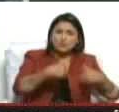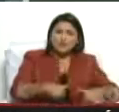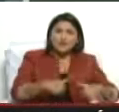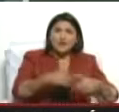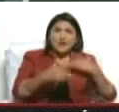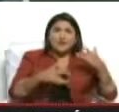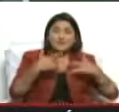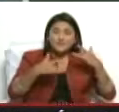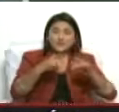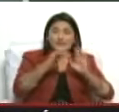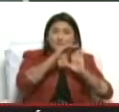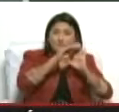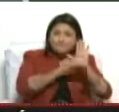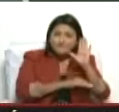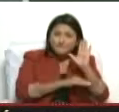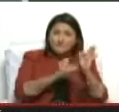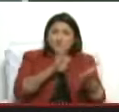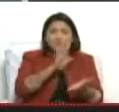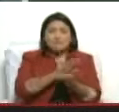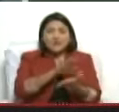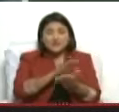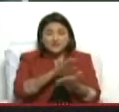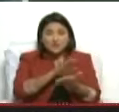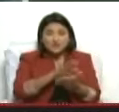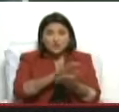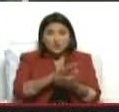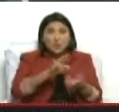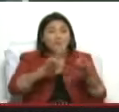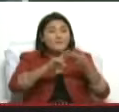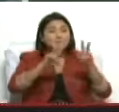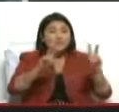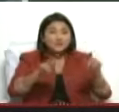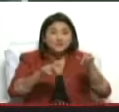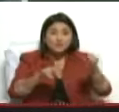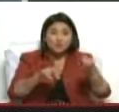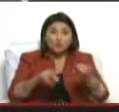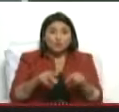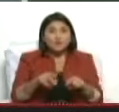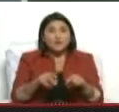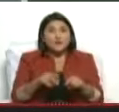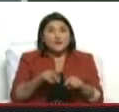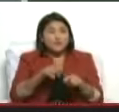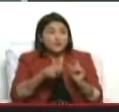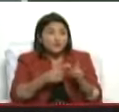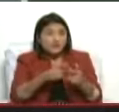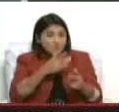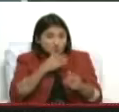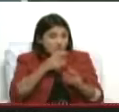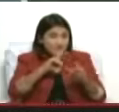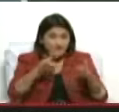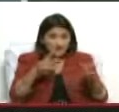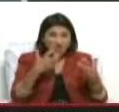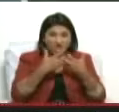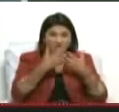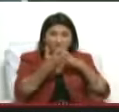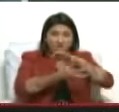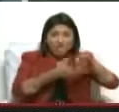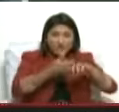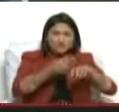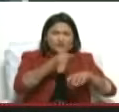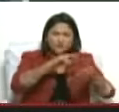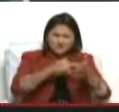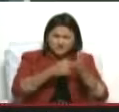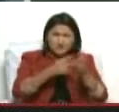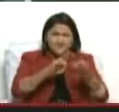sentido estrictamente Pacífico al momento que usted se desvincula de eso ya no es